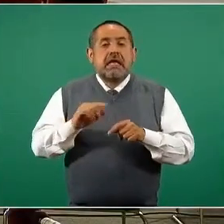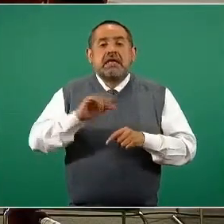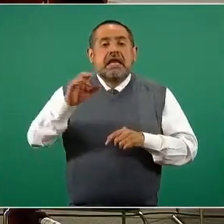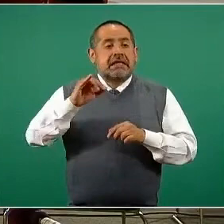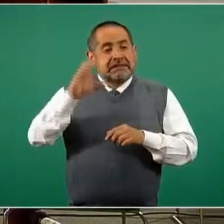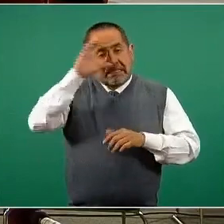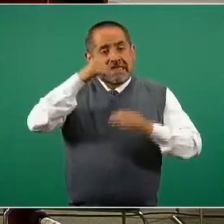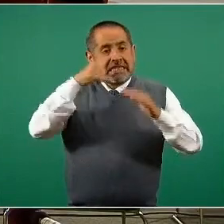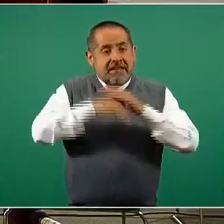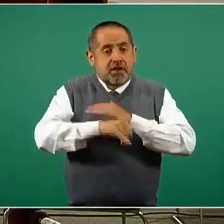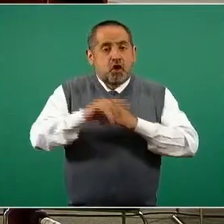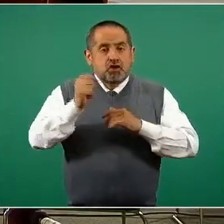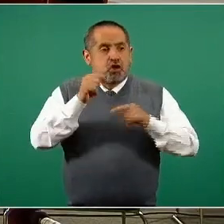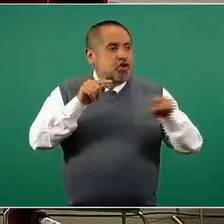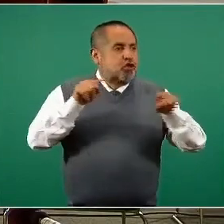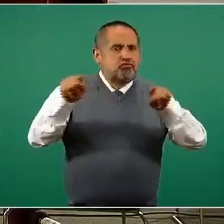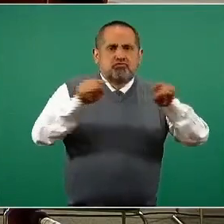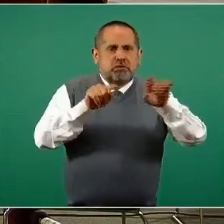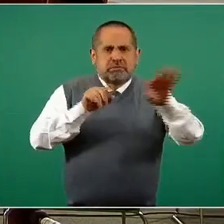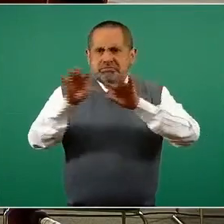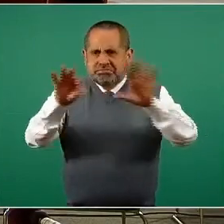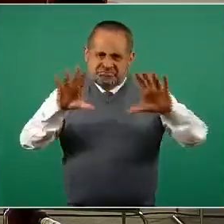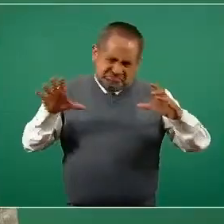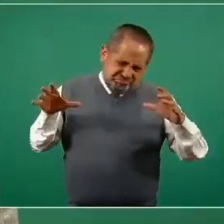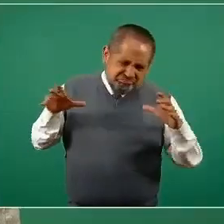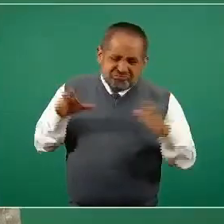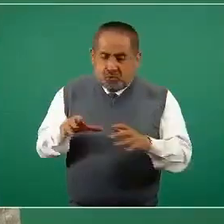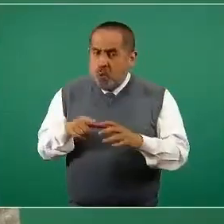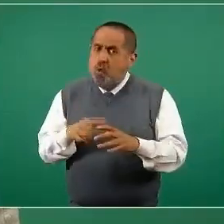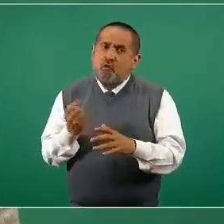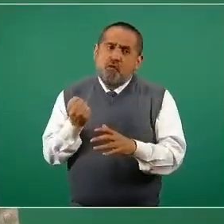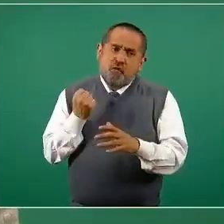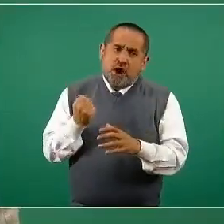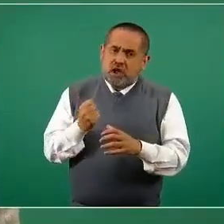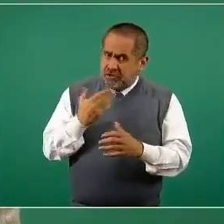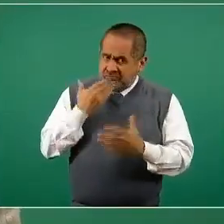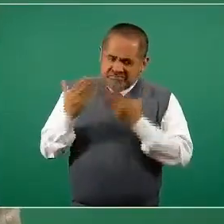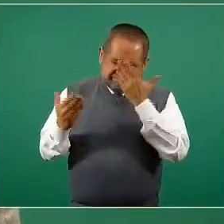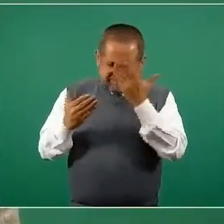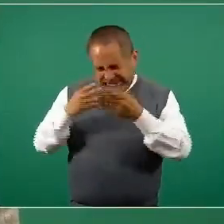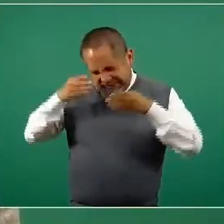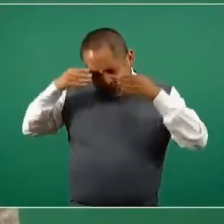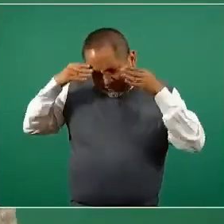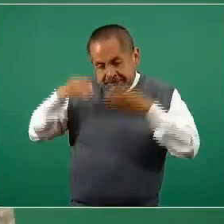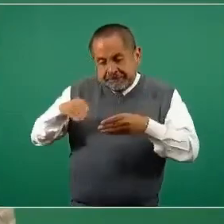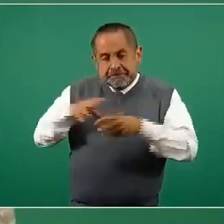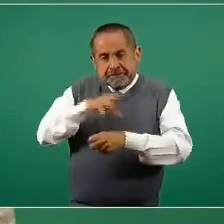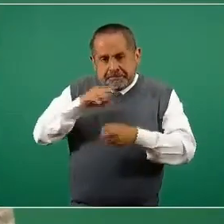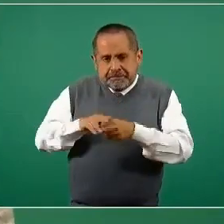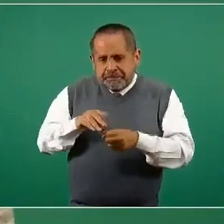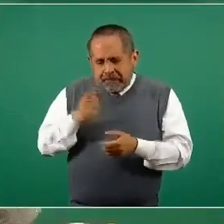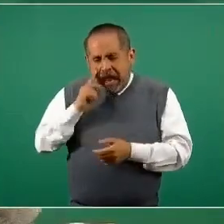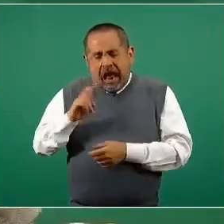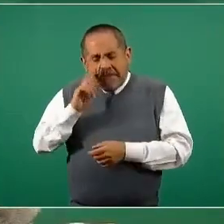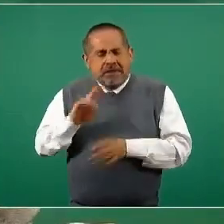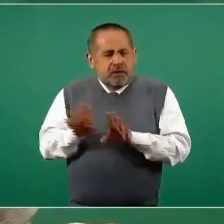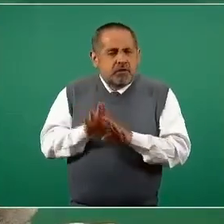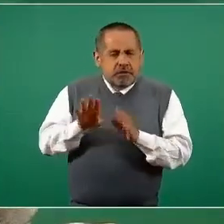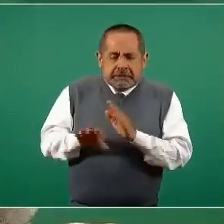científica y tecnológica de México, que es muy sólida, es muy robusta, para que se enfoque a ayudar a